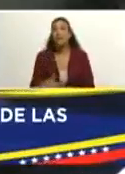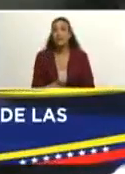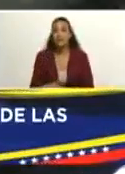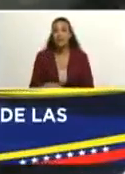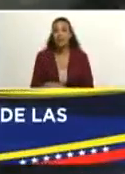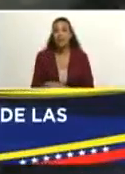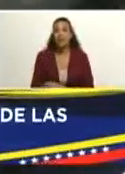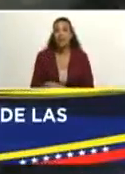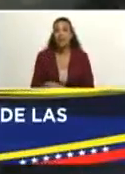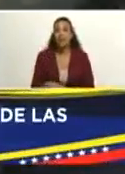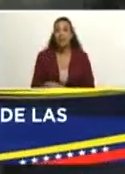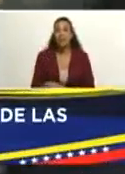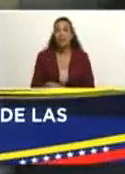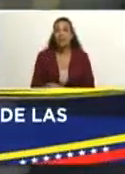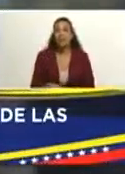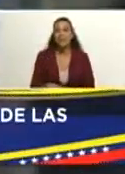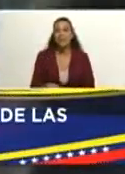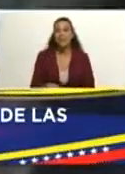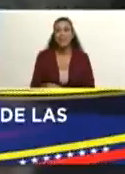Salam aleikum, hermana.